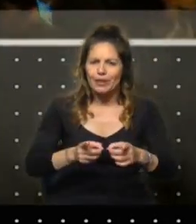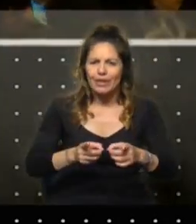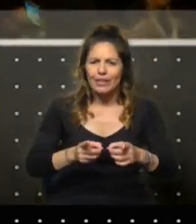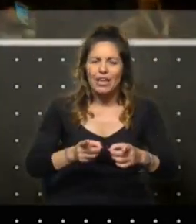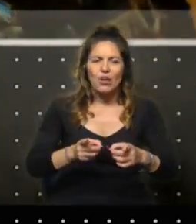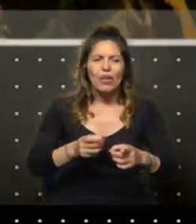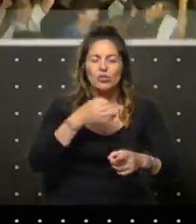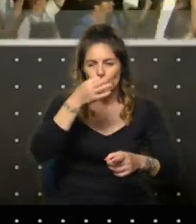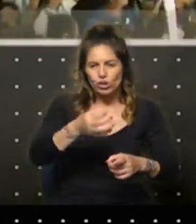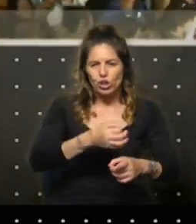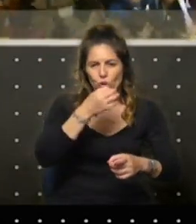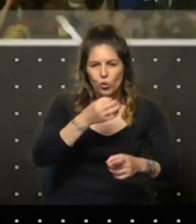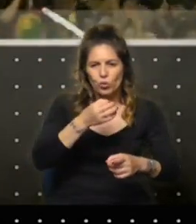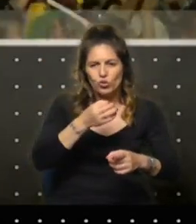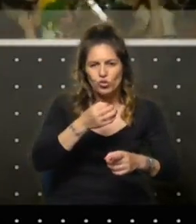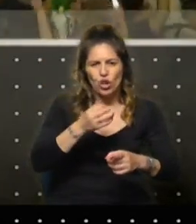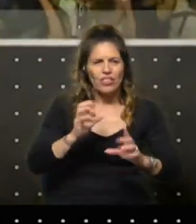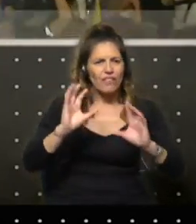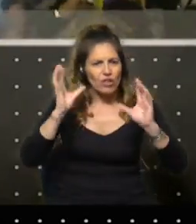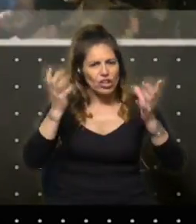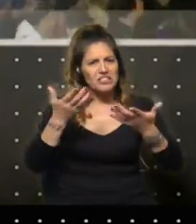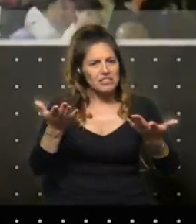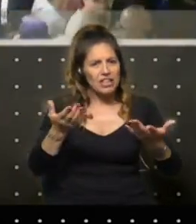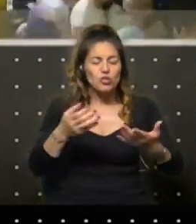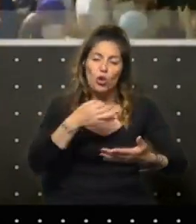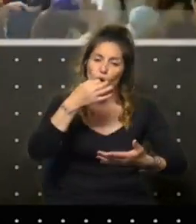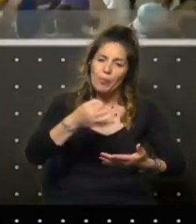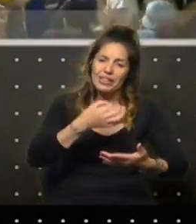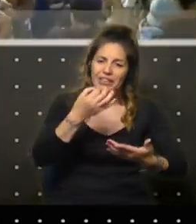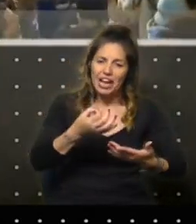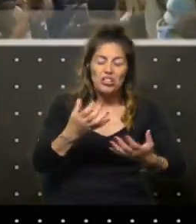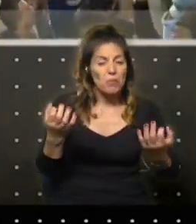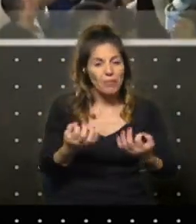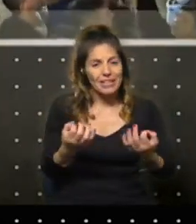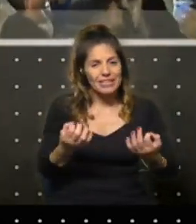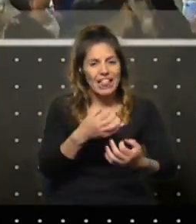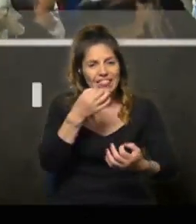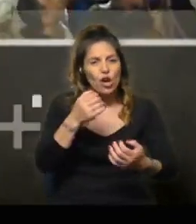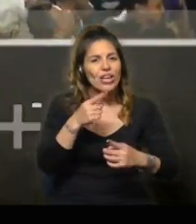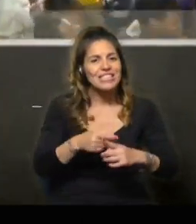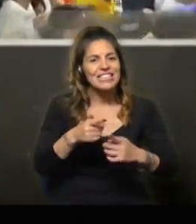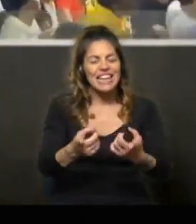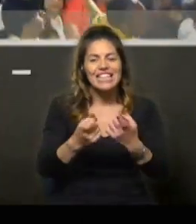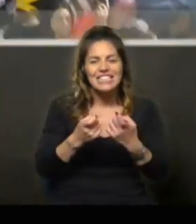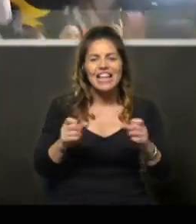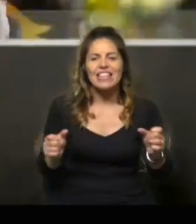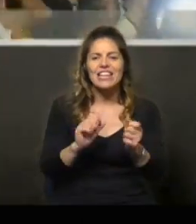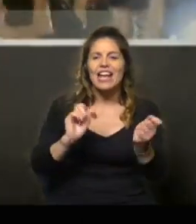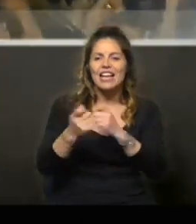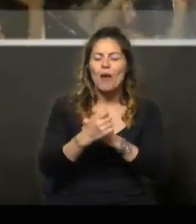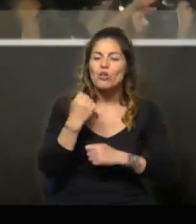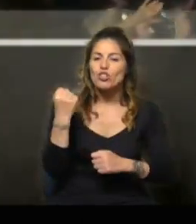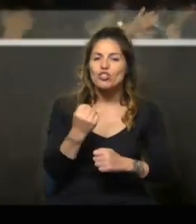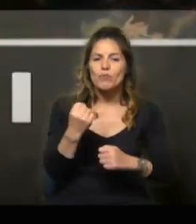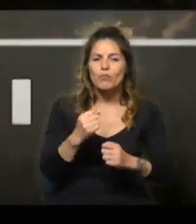viene siendo su discurso de bastante violencia y violencia es al menos un comentario particular dijo que existe la necesidad de implementar cambios drásticos